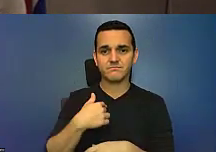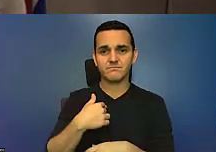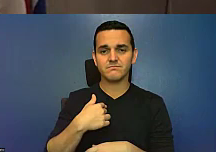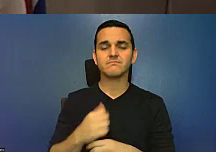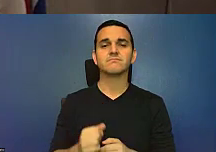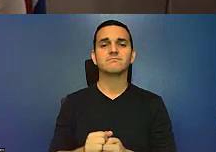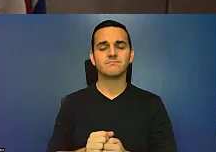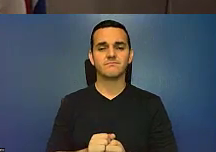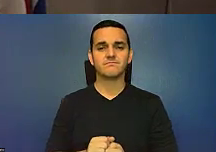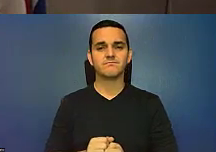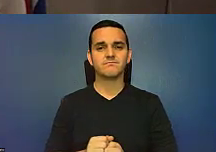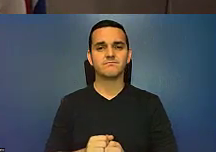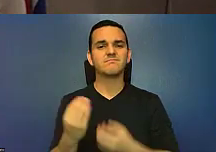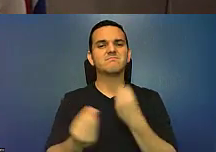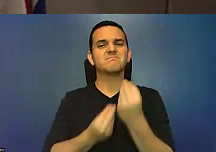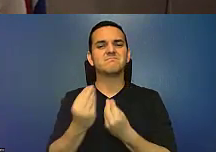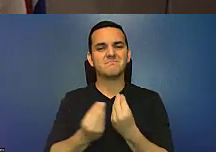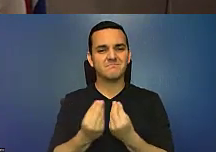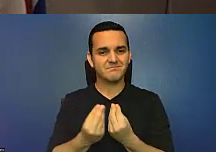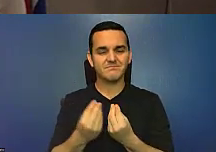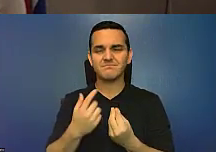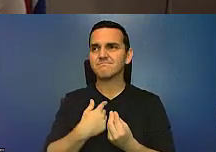estaba justamente